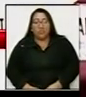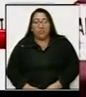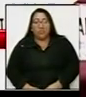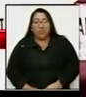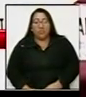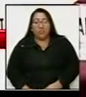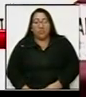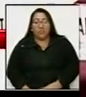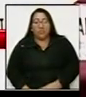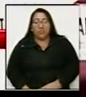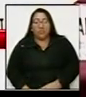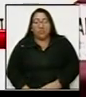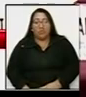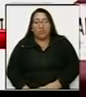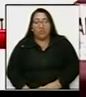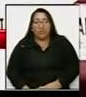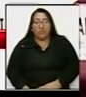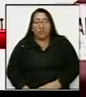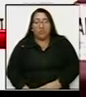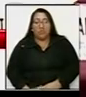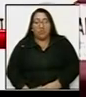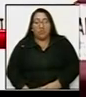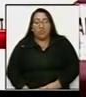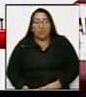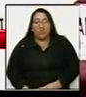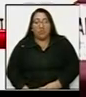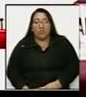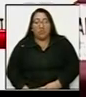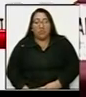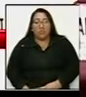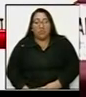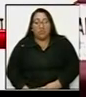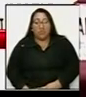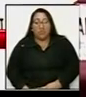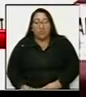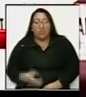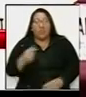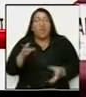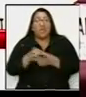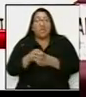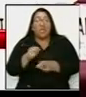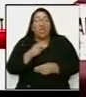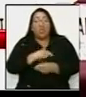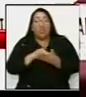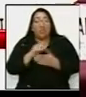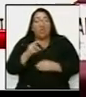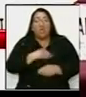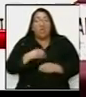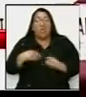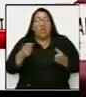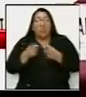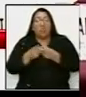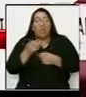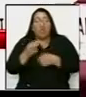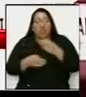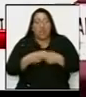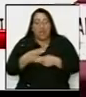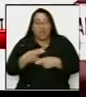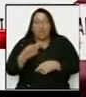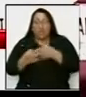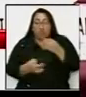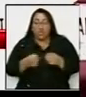para ser nombrado miembro de la Junta Nacional de Justicia, se han abandonado